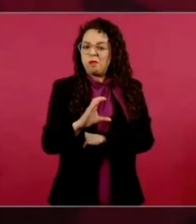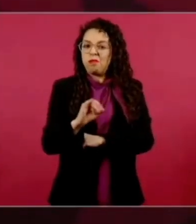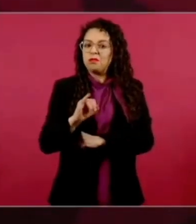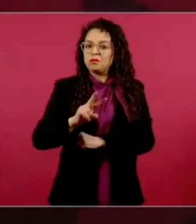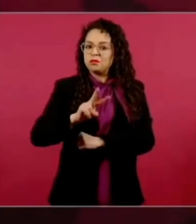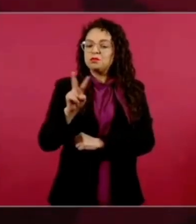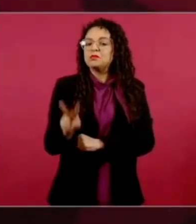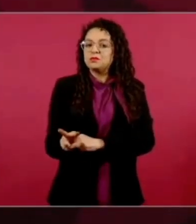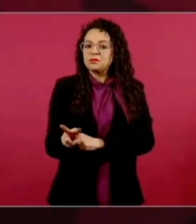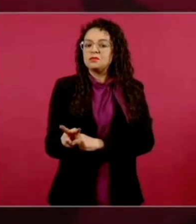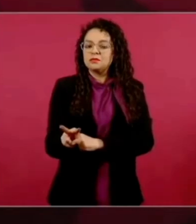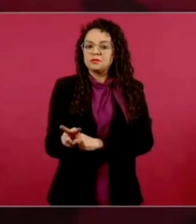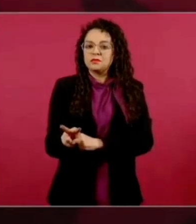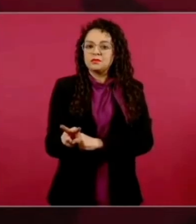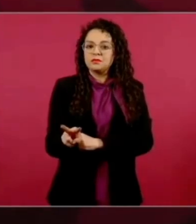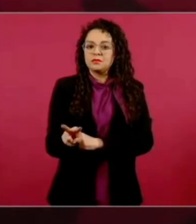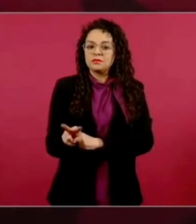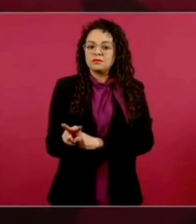que